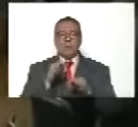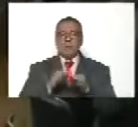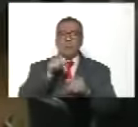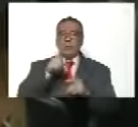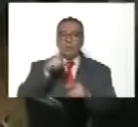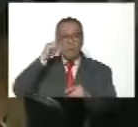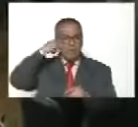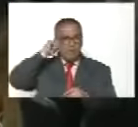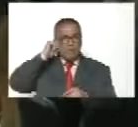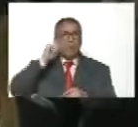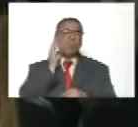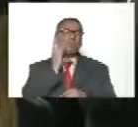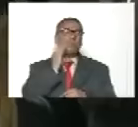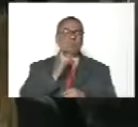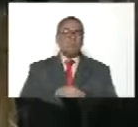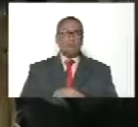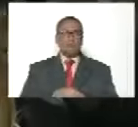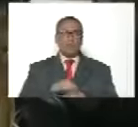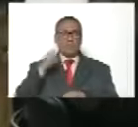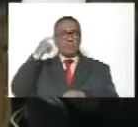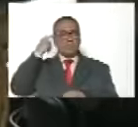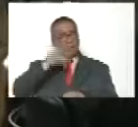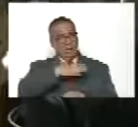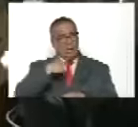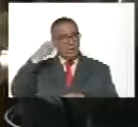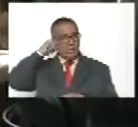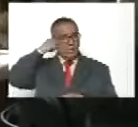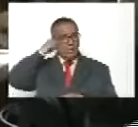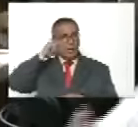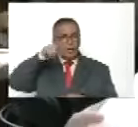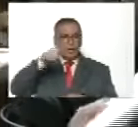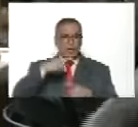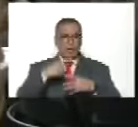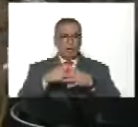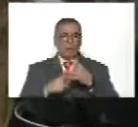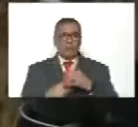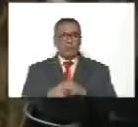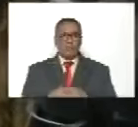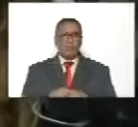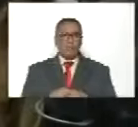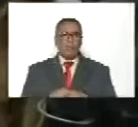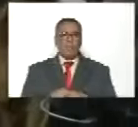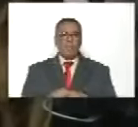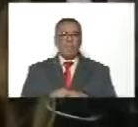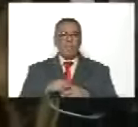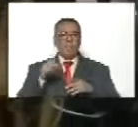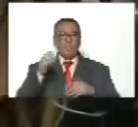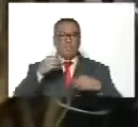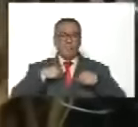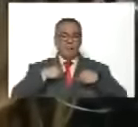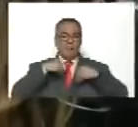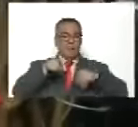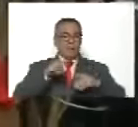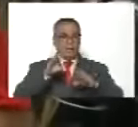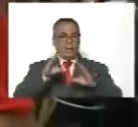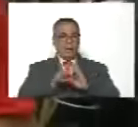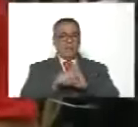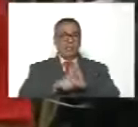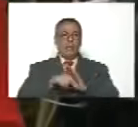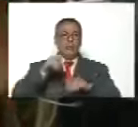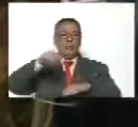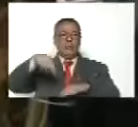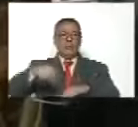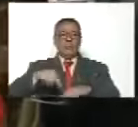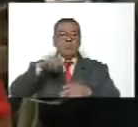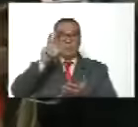Solamente para poner un ejemplo, yo creo que tenemos que reflexionar en estas cosas. Le pidió a la Asamblea Nacional Constituyente entonces